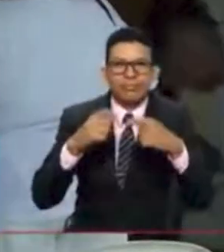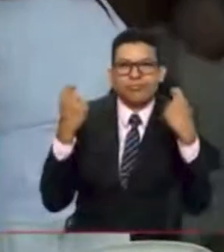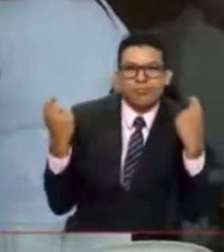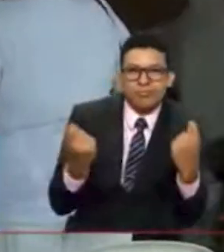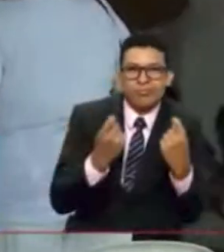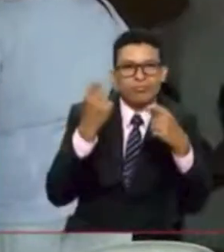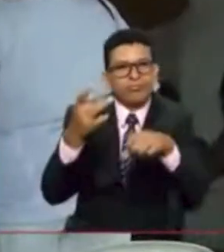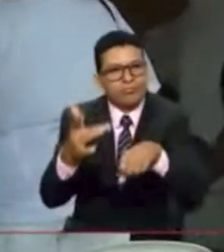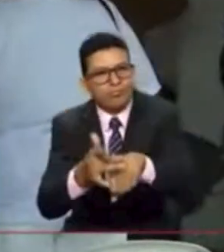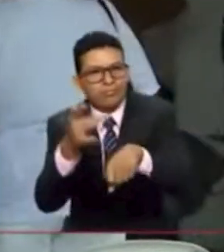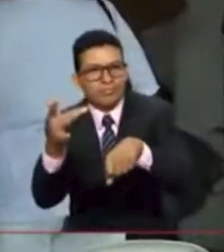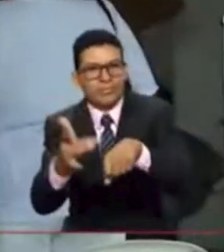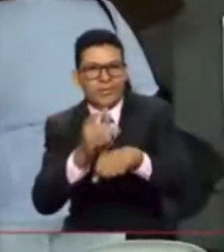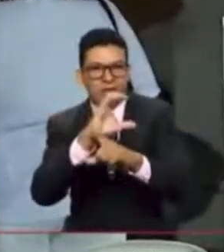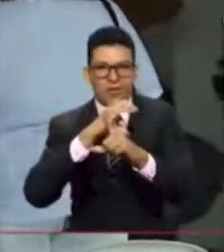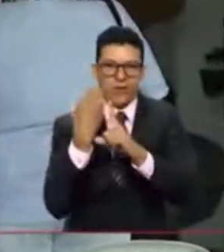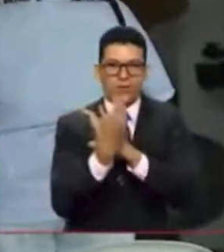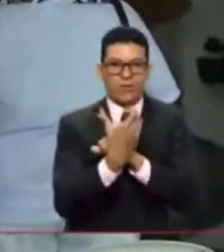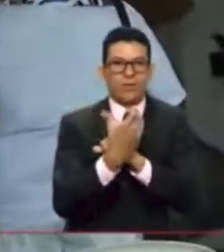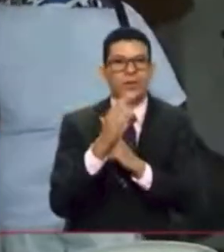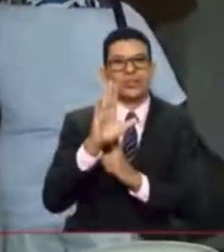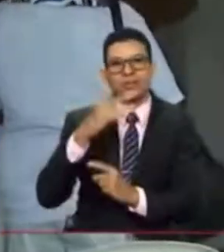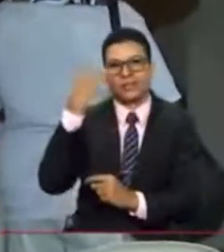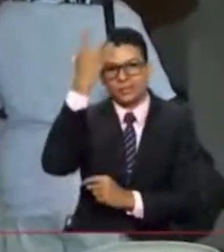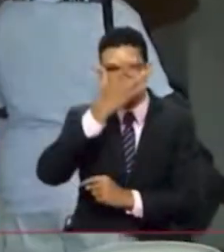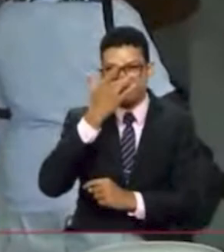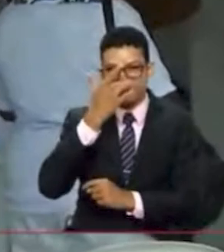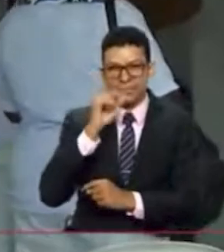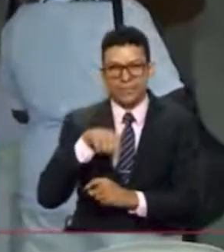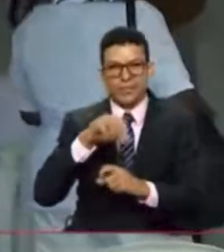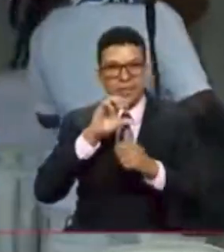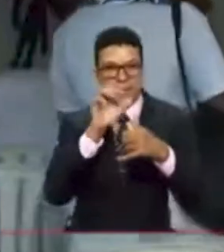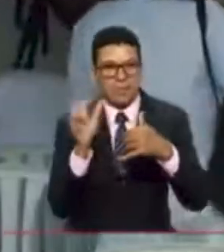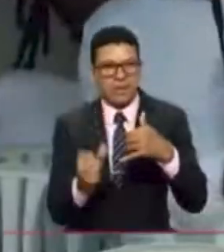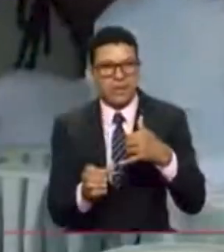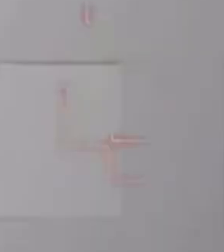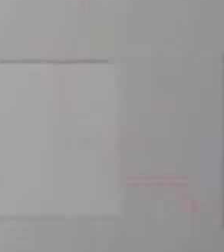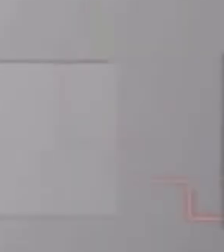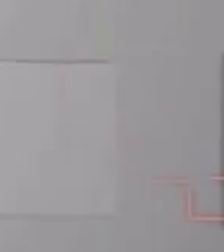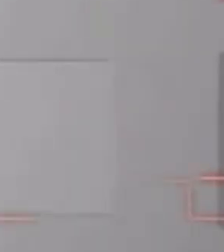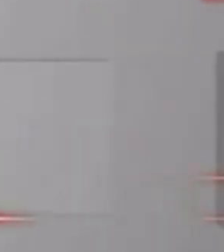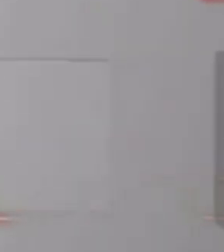promover, de fomentar la cultura negra en el territorio pacífico desde Cali.